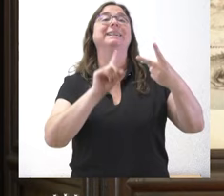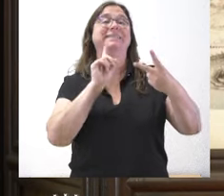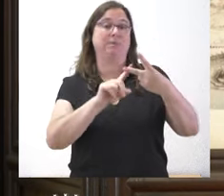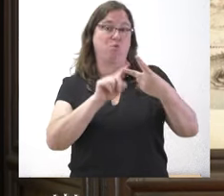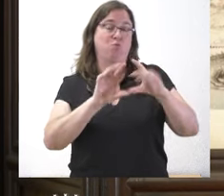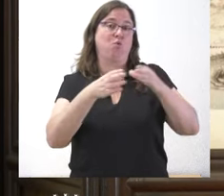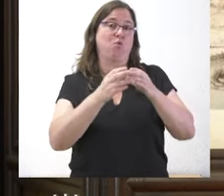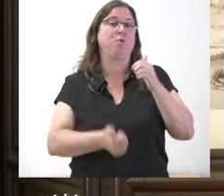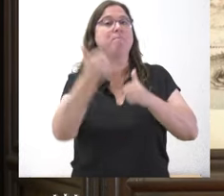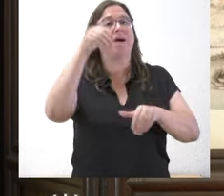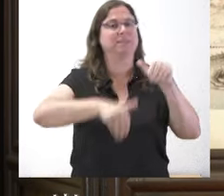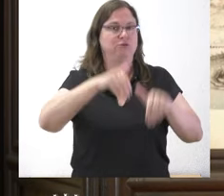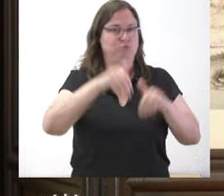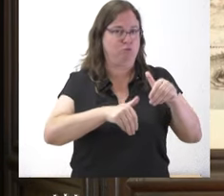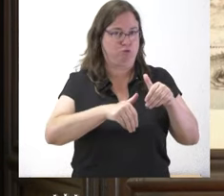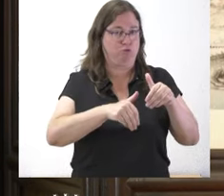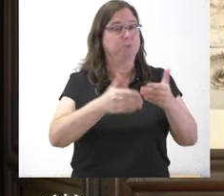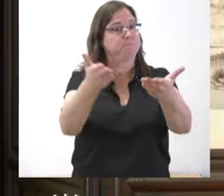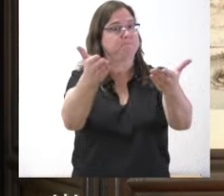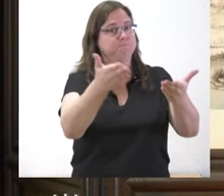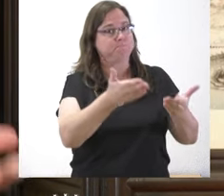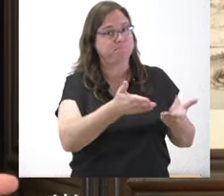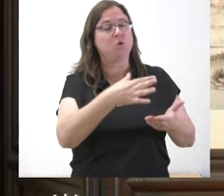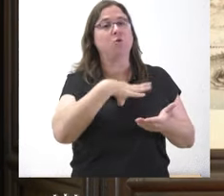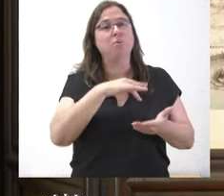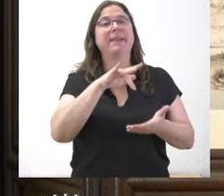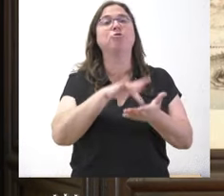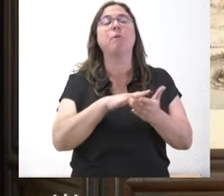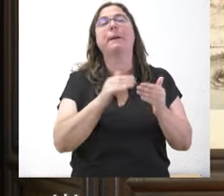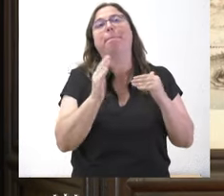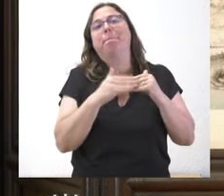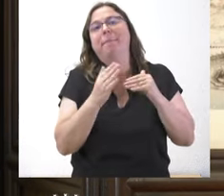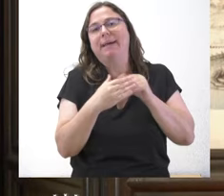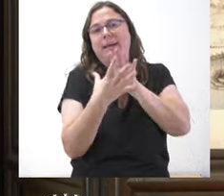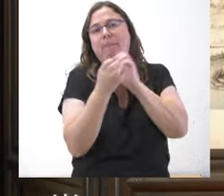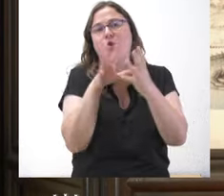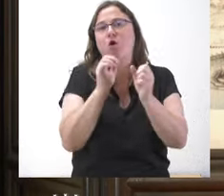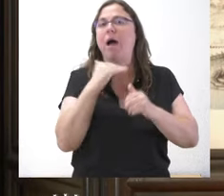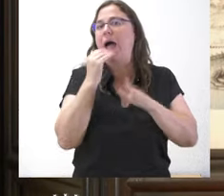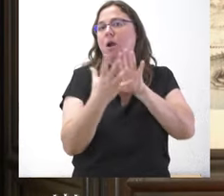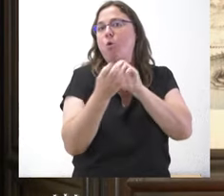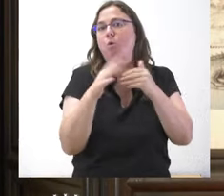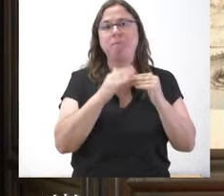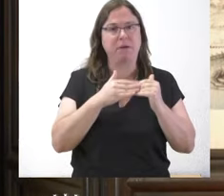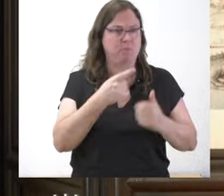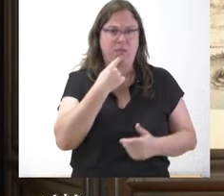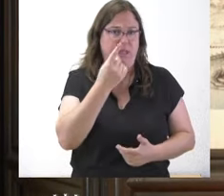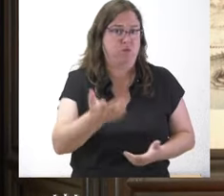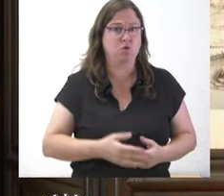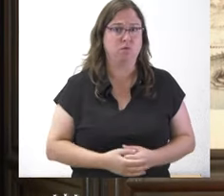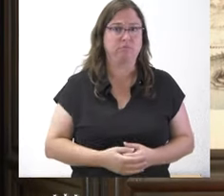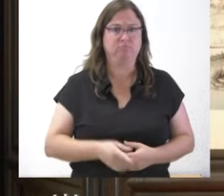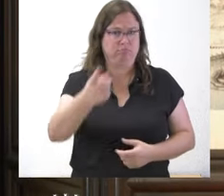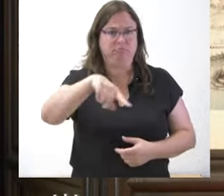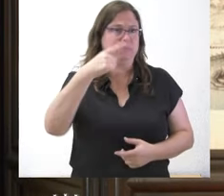votos eh les invité la posibilidad de llegar a un mínimo entendimiento a un mínimo acuerdo eso lo he dicho bueno